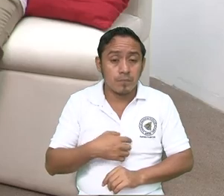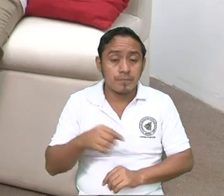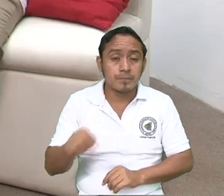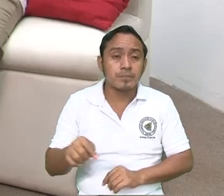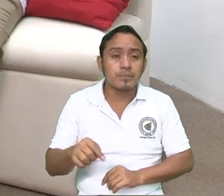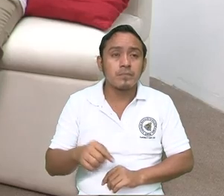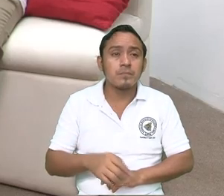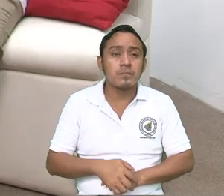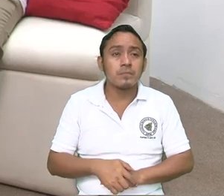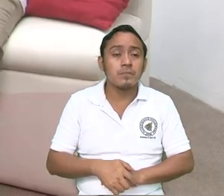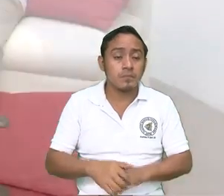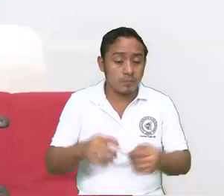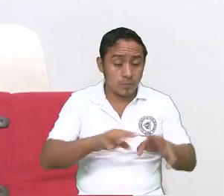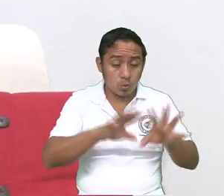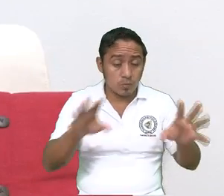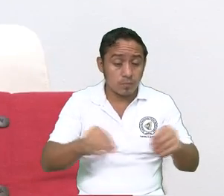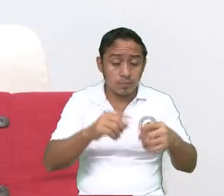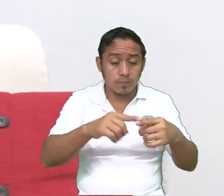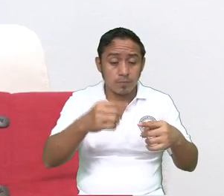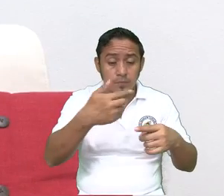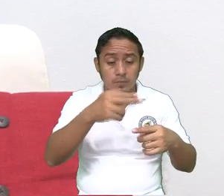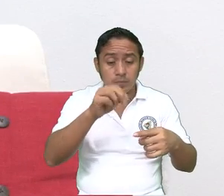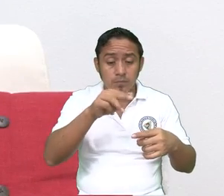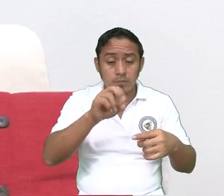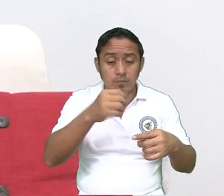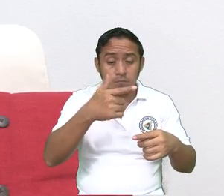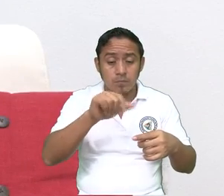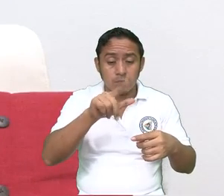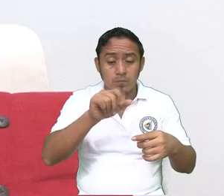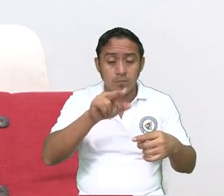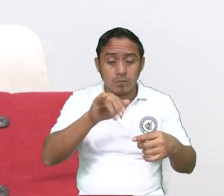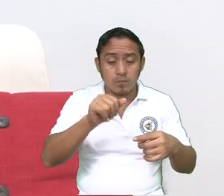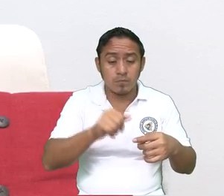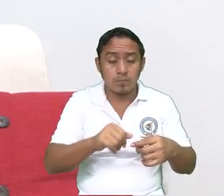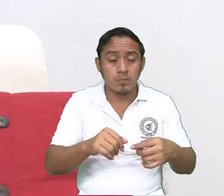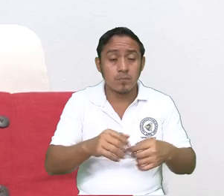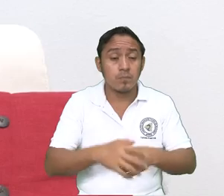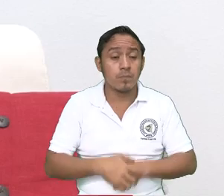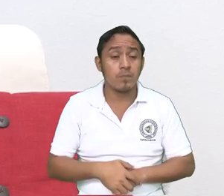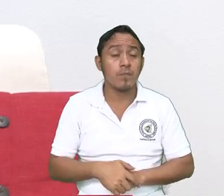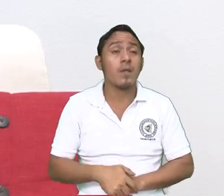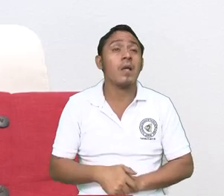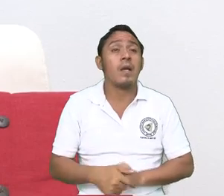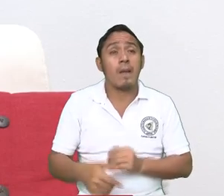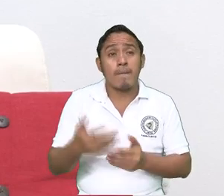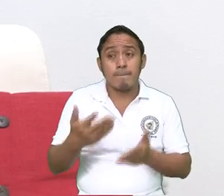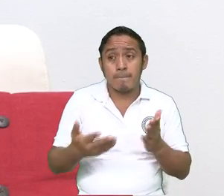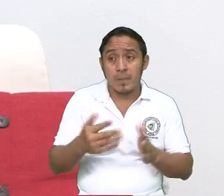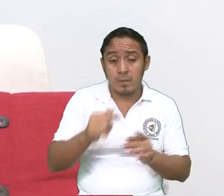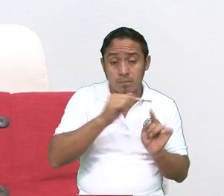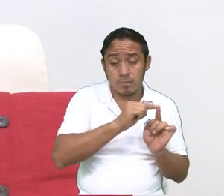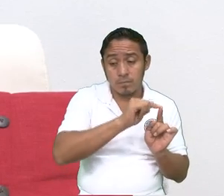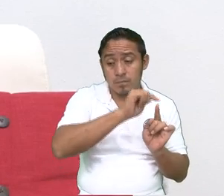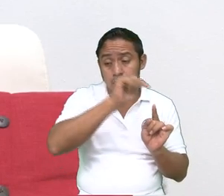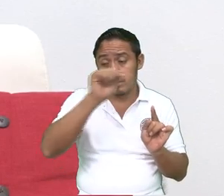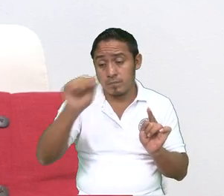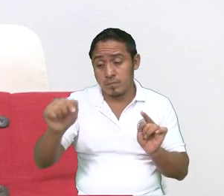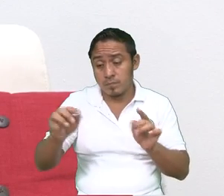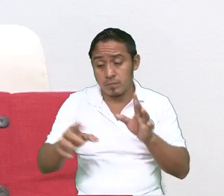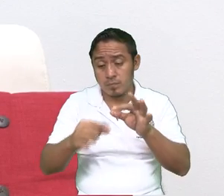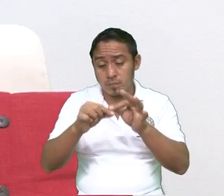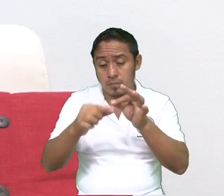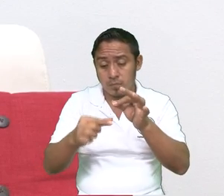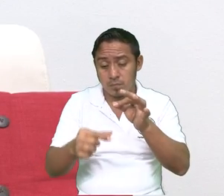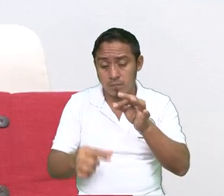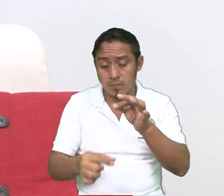la hemoglobina y todas las células rojas se conoce como médula ósea entonces puede ser que la radiación haya afectado a la médula ósea